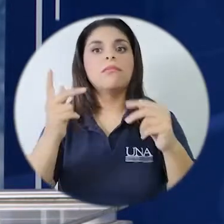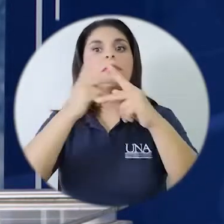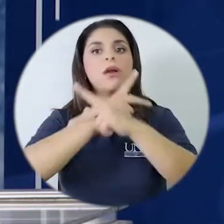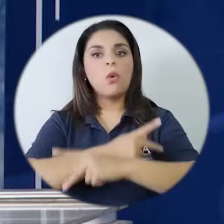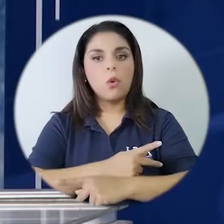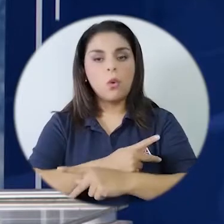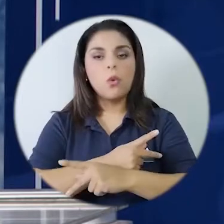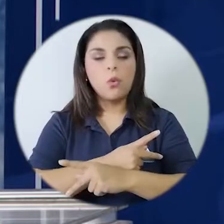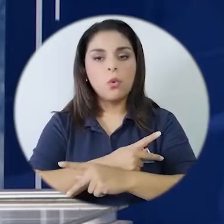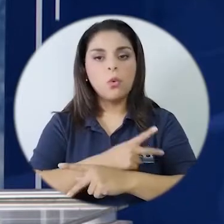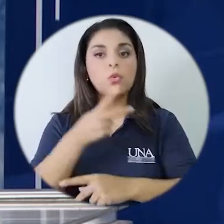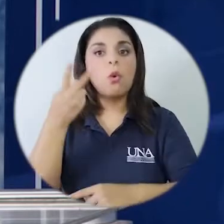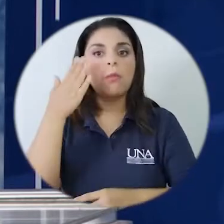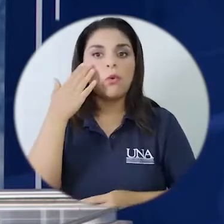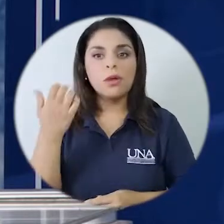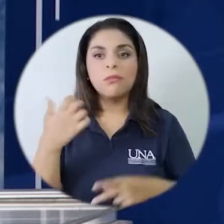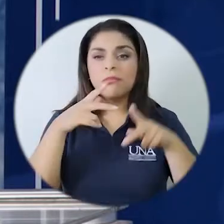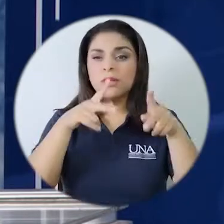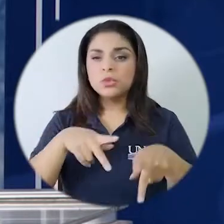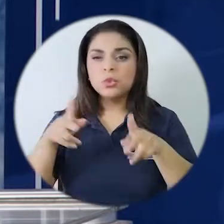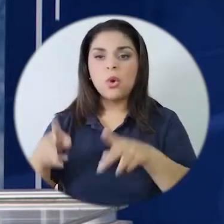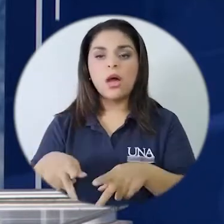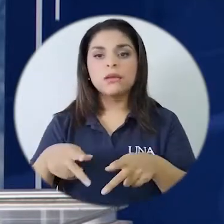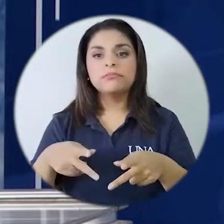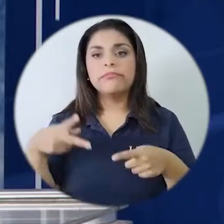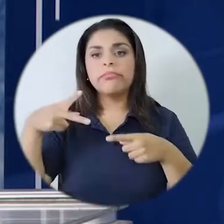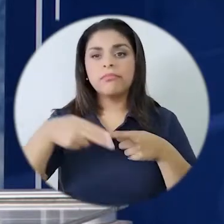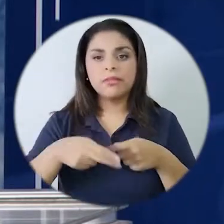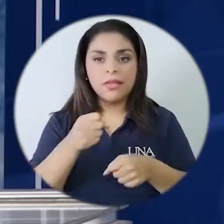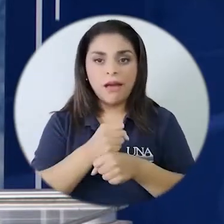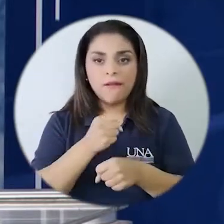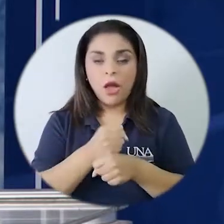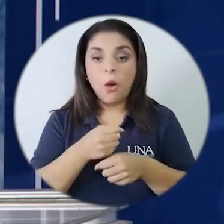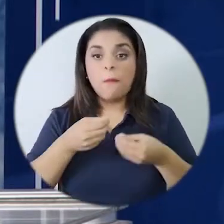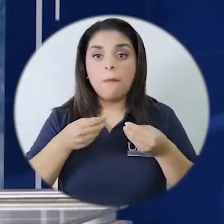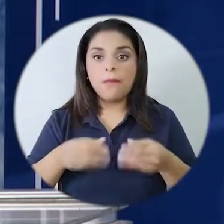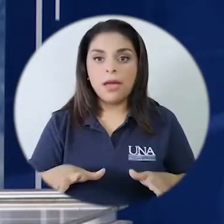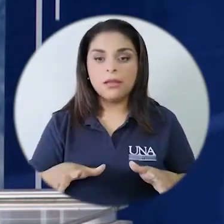lo agravó más, porque mucha gente perdió su trabajo y